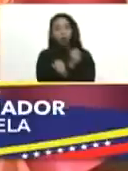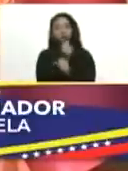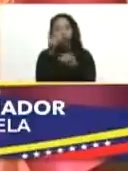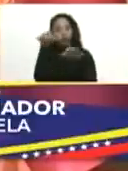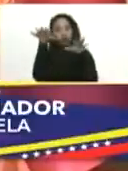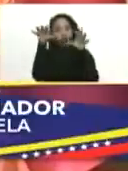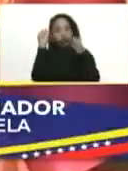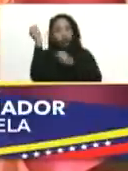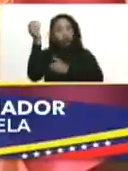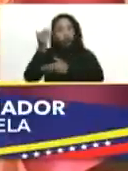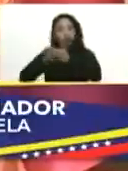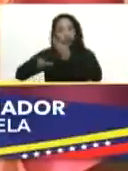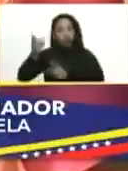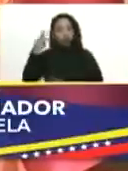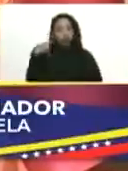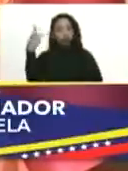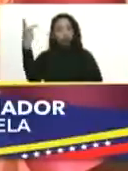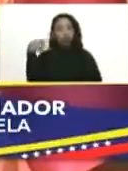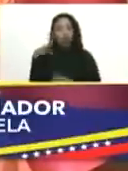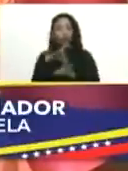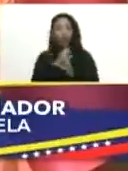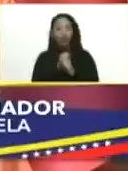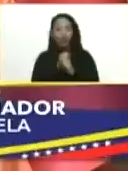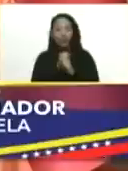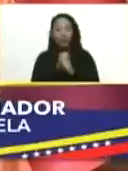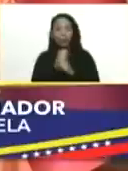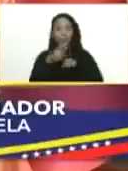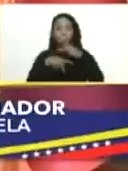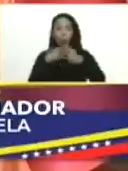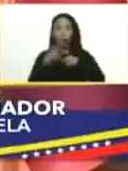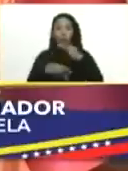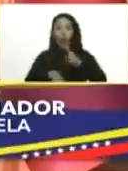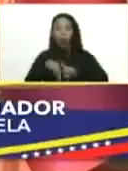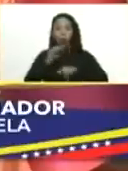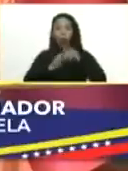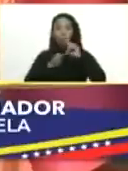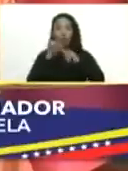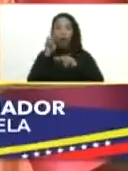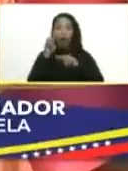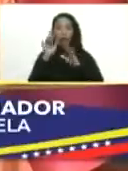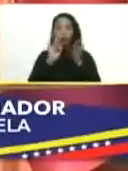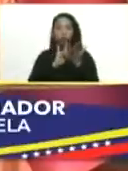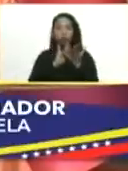comprensión mutua, de la confianza política construida a pulso,